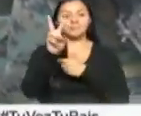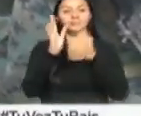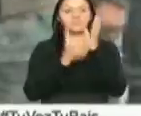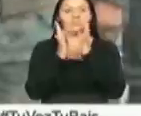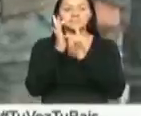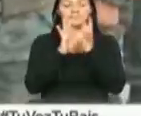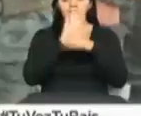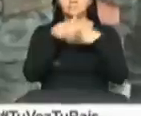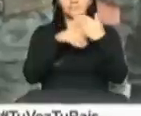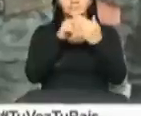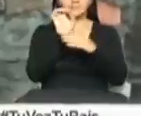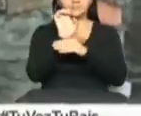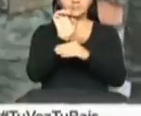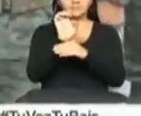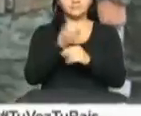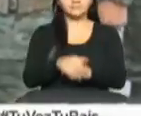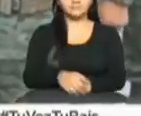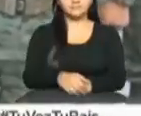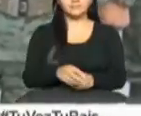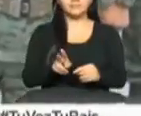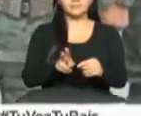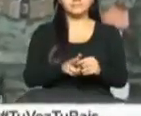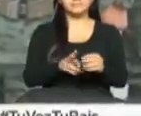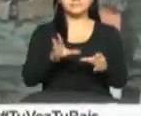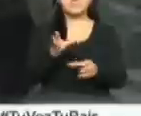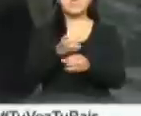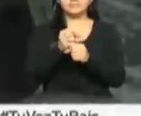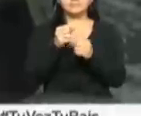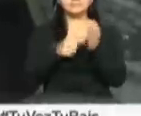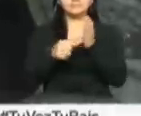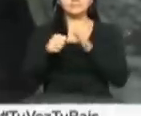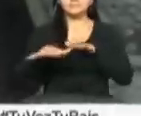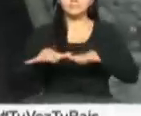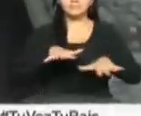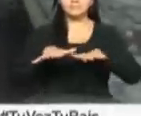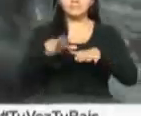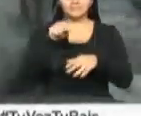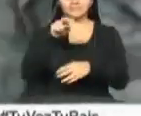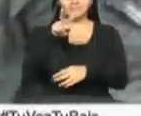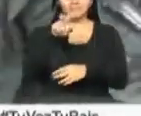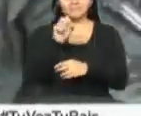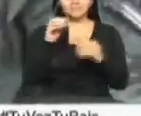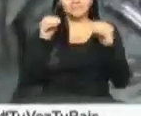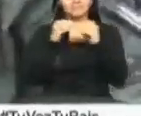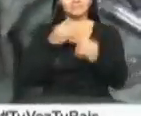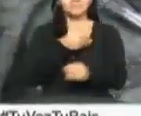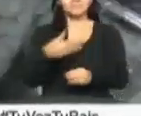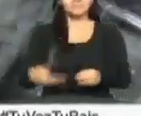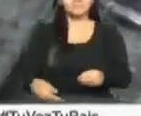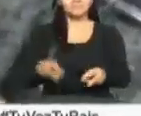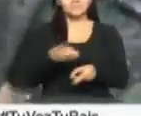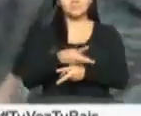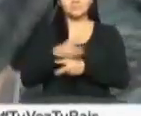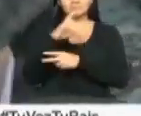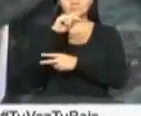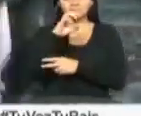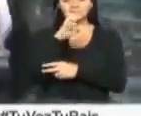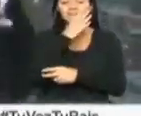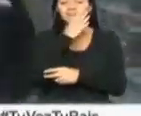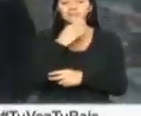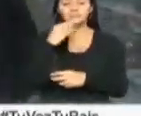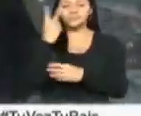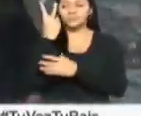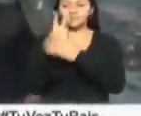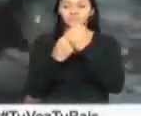en todo el Ecuador. Así lo aseguró el ministro coordinador de Seguridad, César Navas, y el presidente del Consejo Nacional Electoral, Juan Pablo